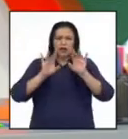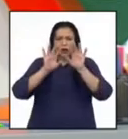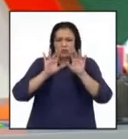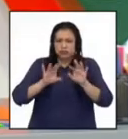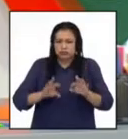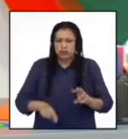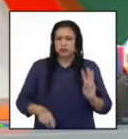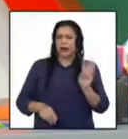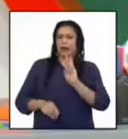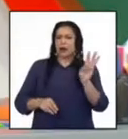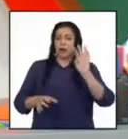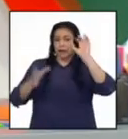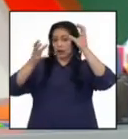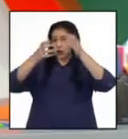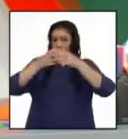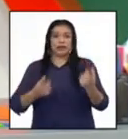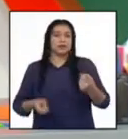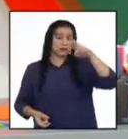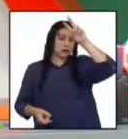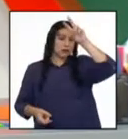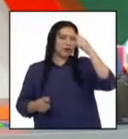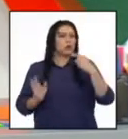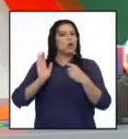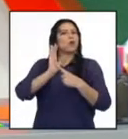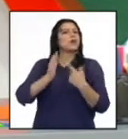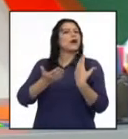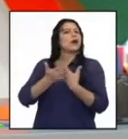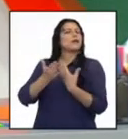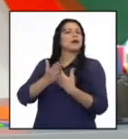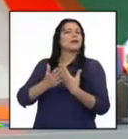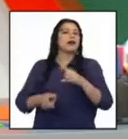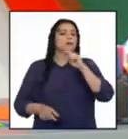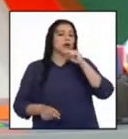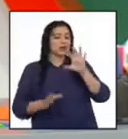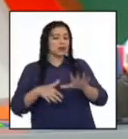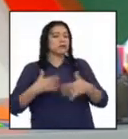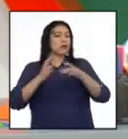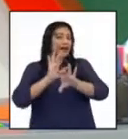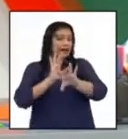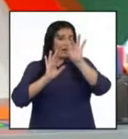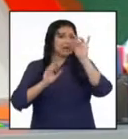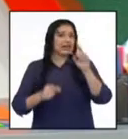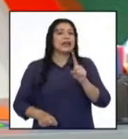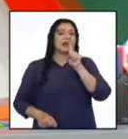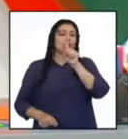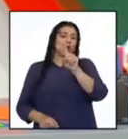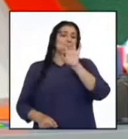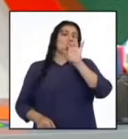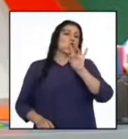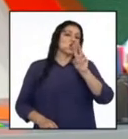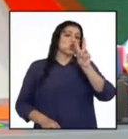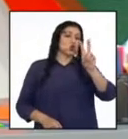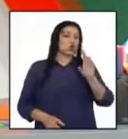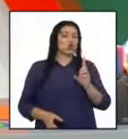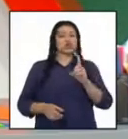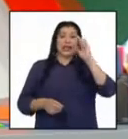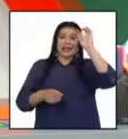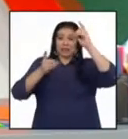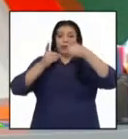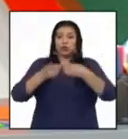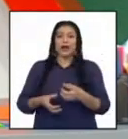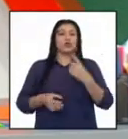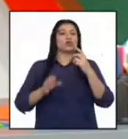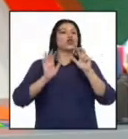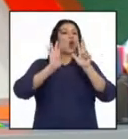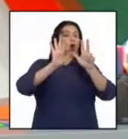el portal del Congreso de la República, veo las credenciales de las mujeres que fueron elegidas. Así, de 182 diputados electos, 8 fueron mujeres